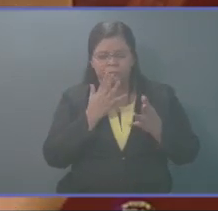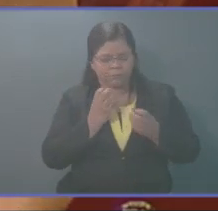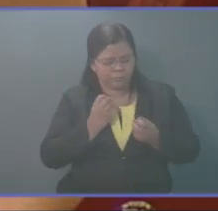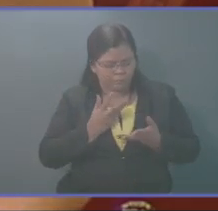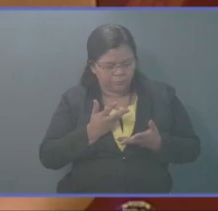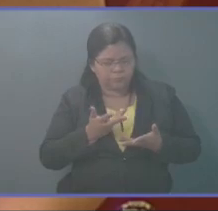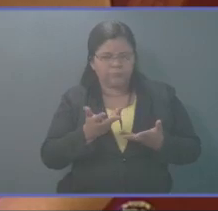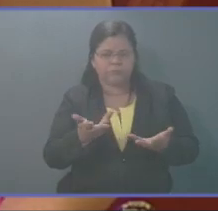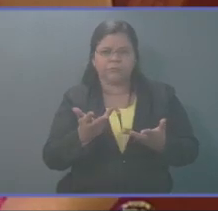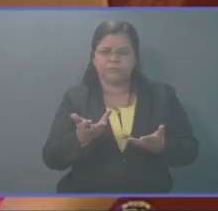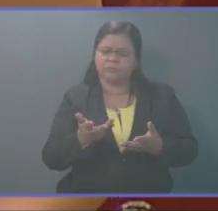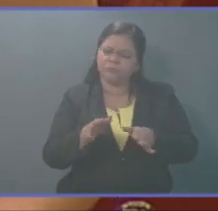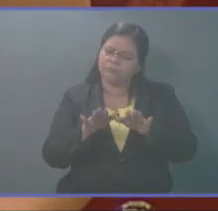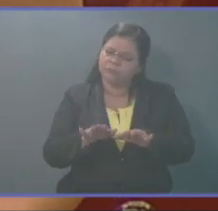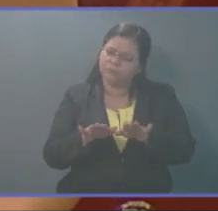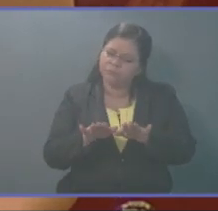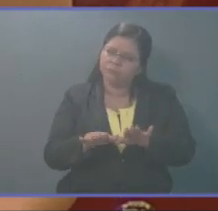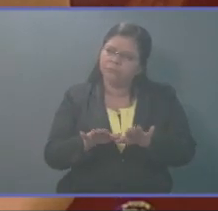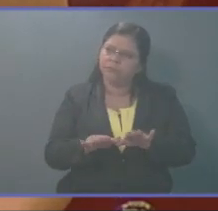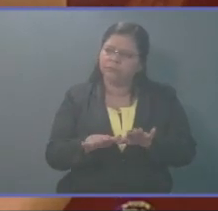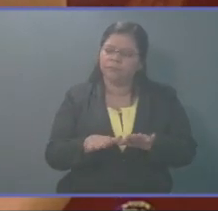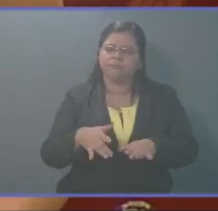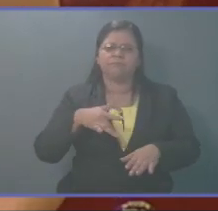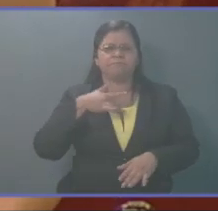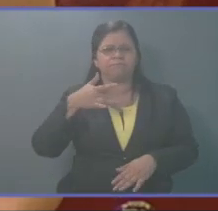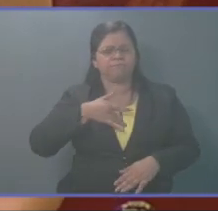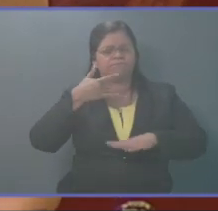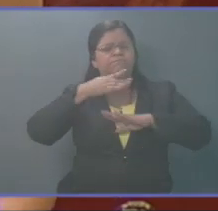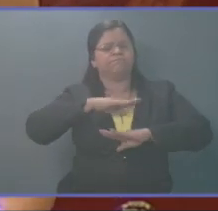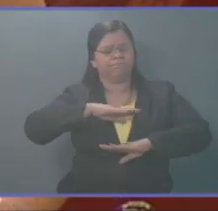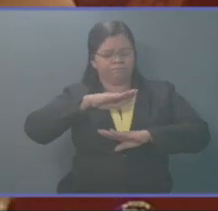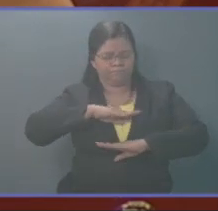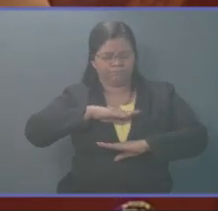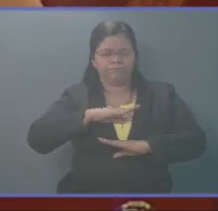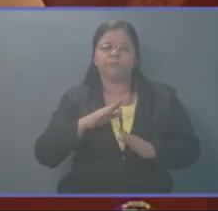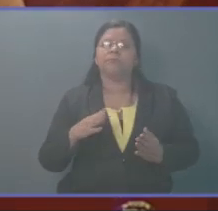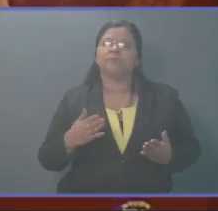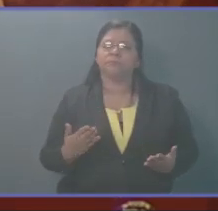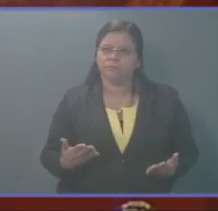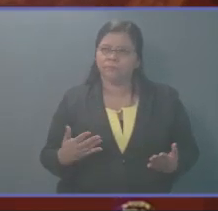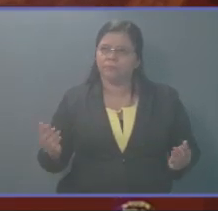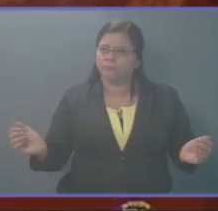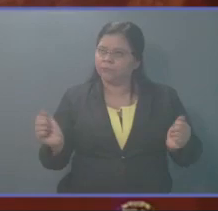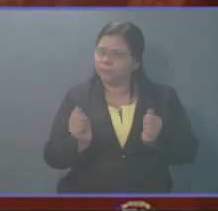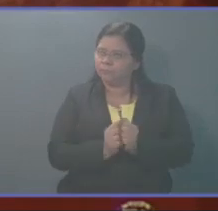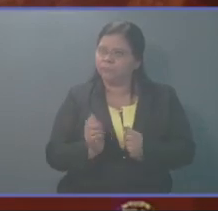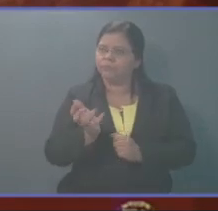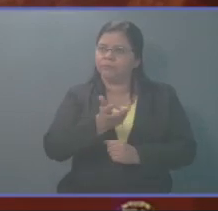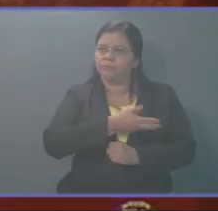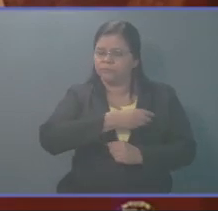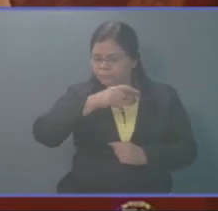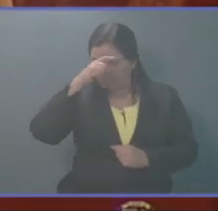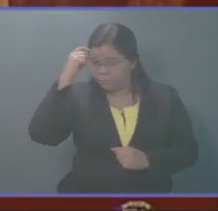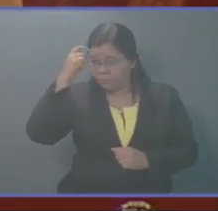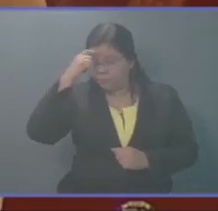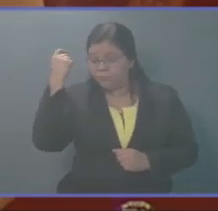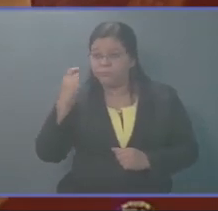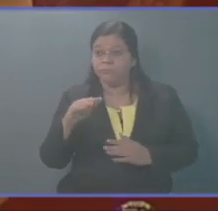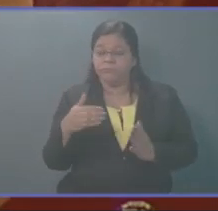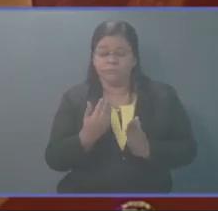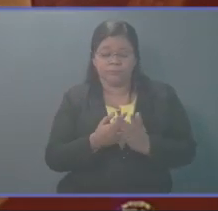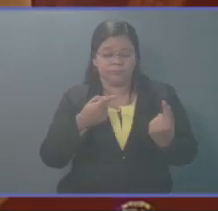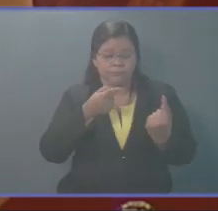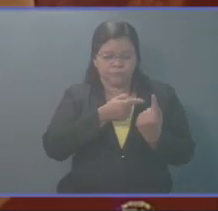expresar mi agradecimiento y mi satisfacción porque en conjunto hemos podido trabajar con el señor embajador